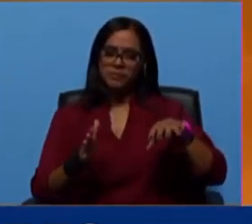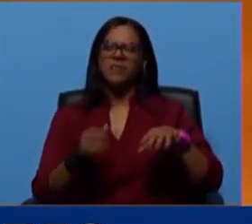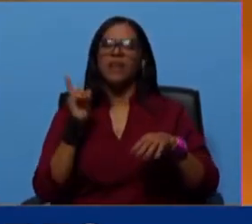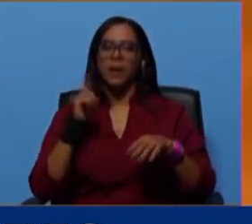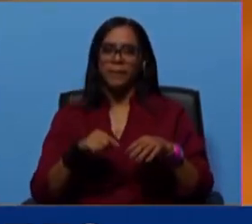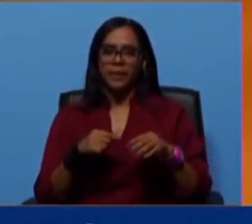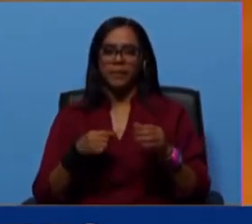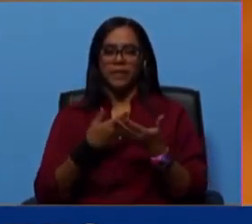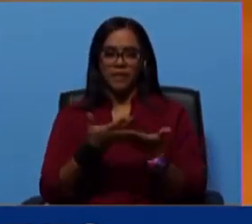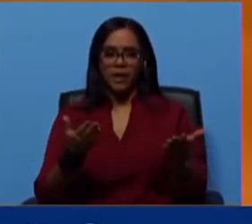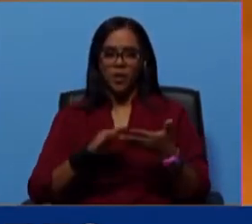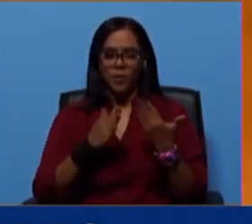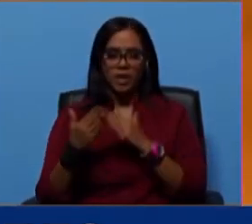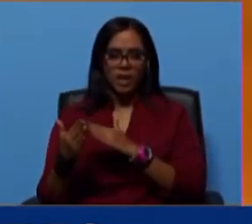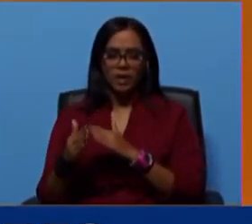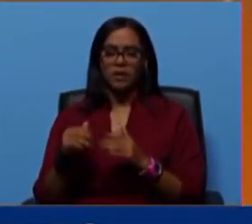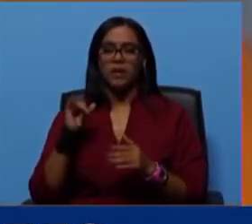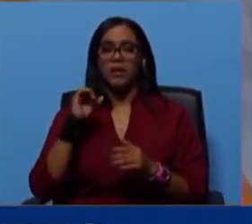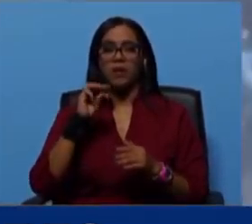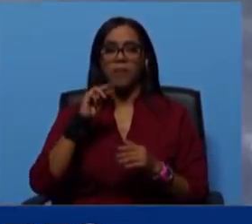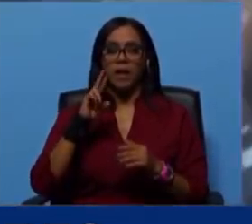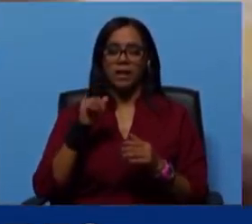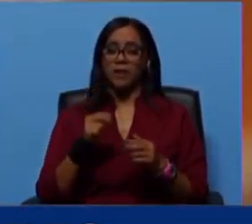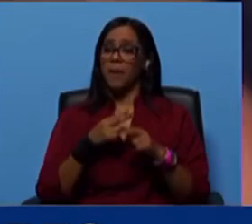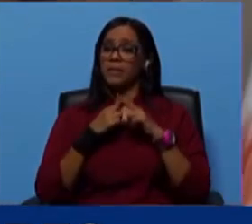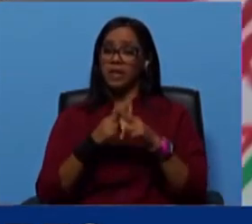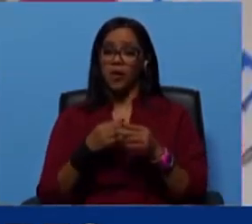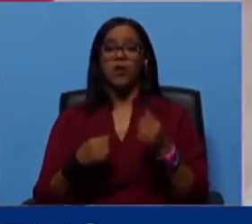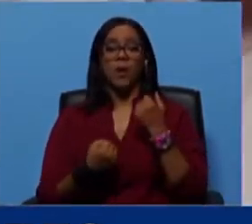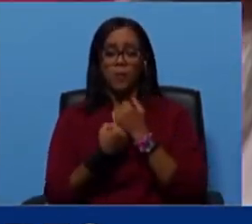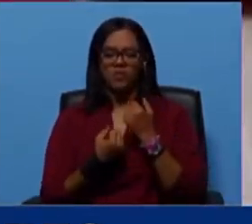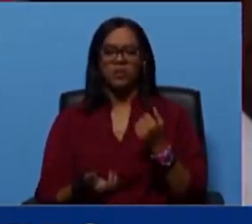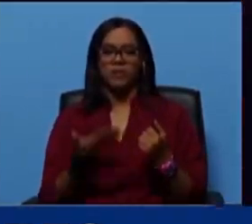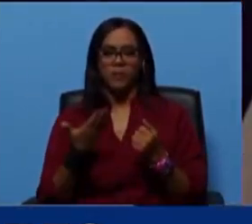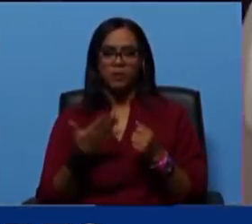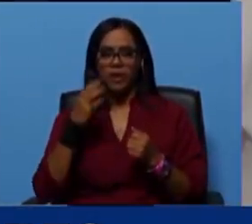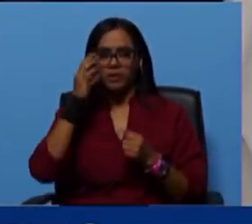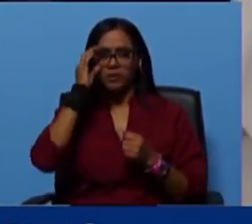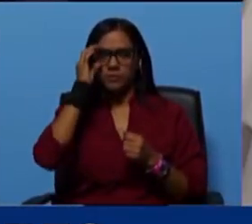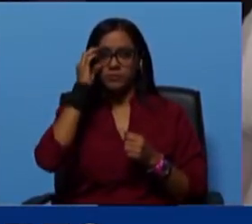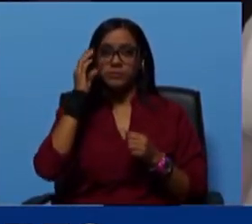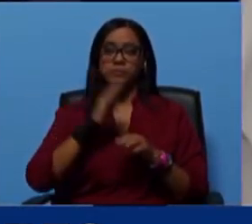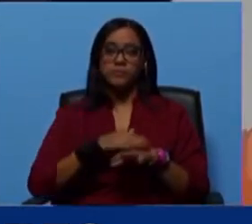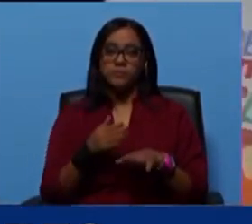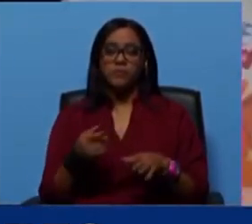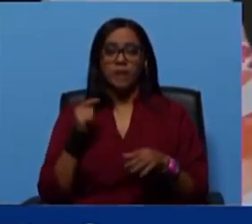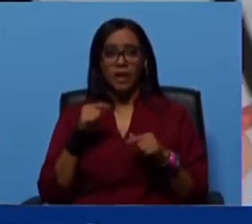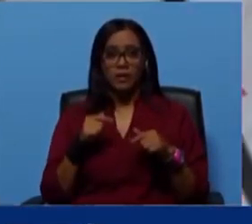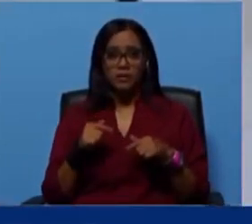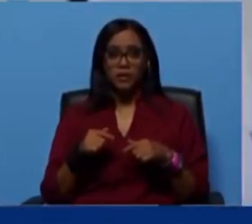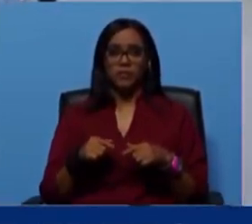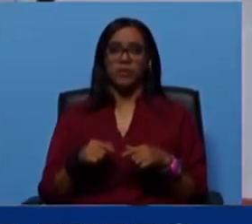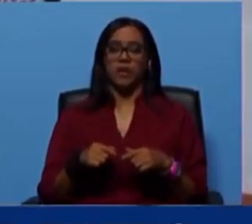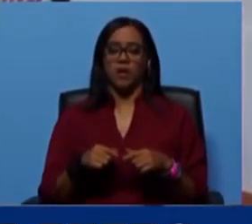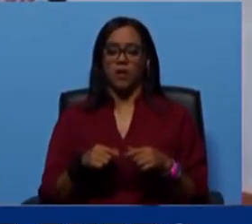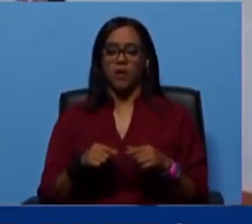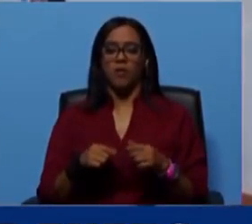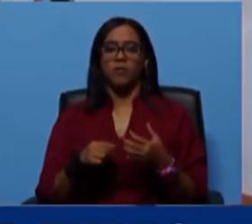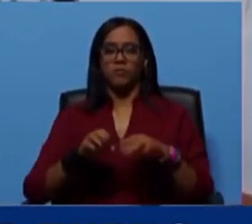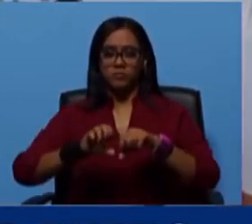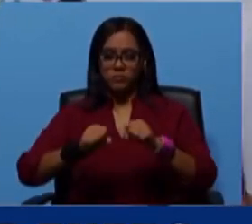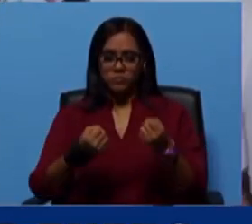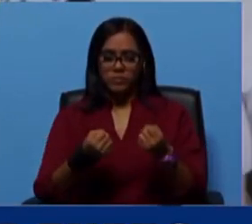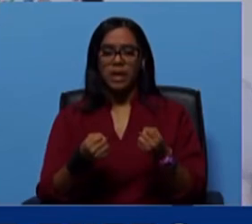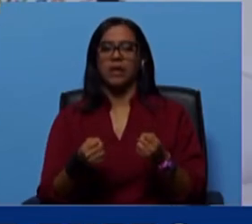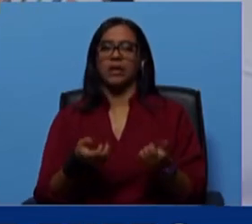también. Inmerca nos ha prestado un apoyo también súper importante. Porque ese fue un frente panadero que nació en Revolución, con